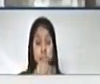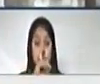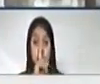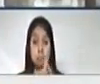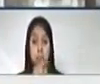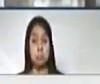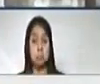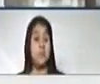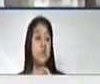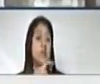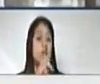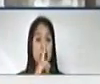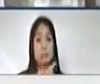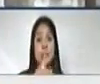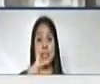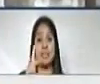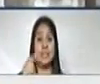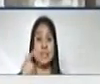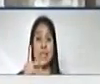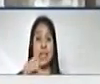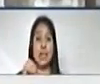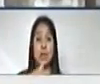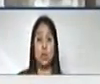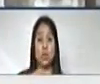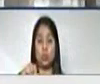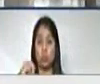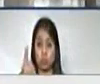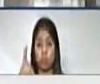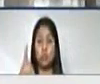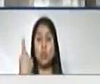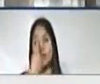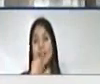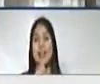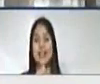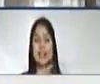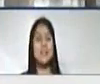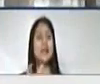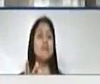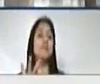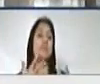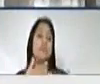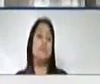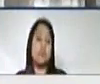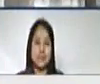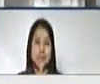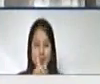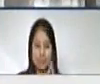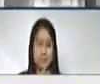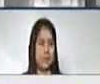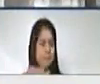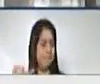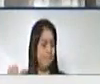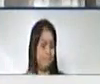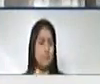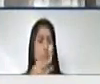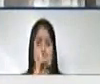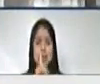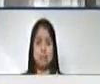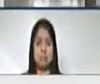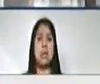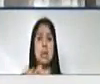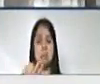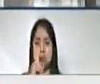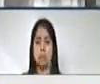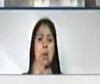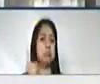los grupos por los cuales estará aplicando estas dosis de la vacuna anti-COVID-19. Y un punto importante